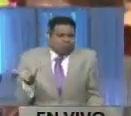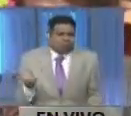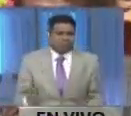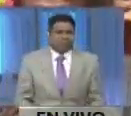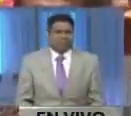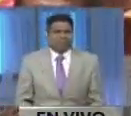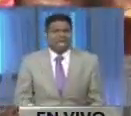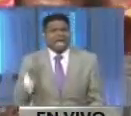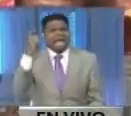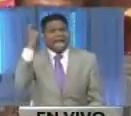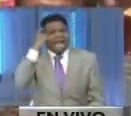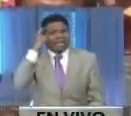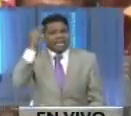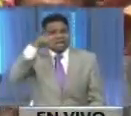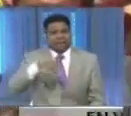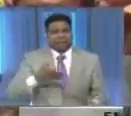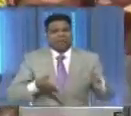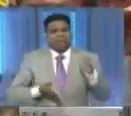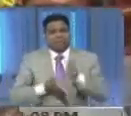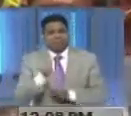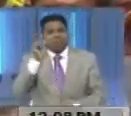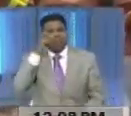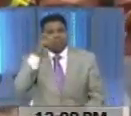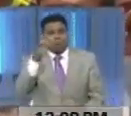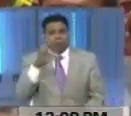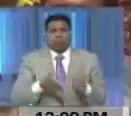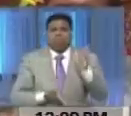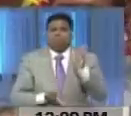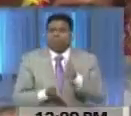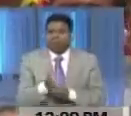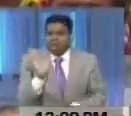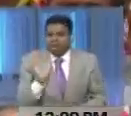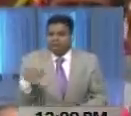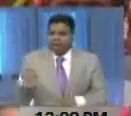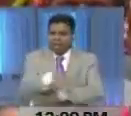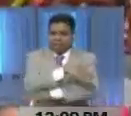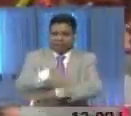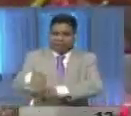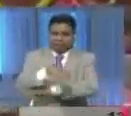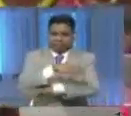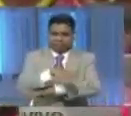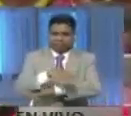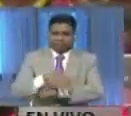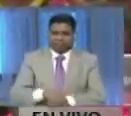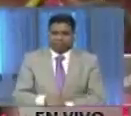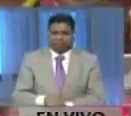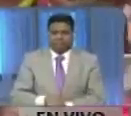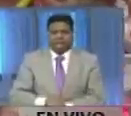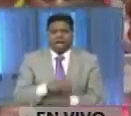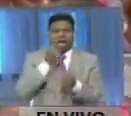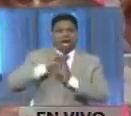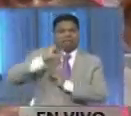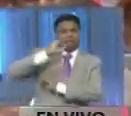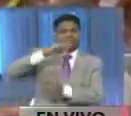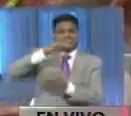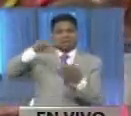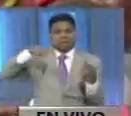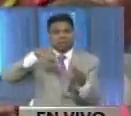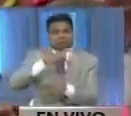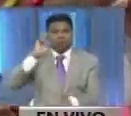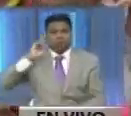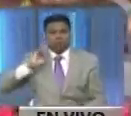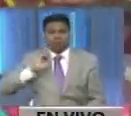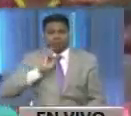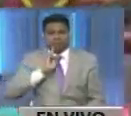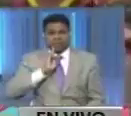El día que este pueblo salga a la calle a defender la revolución bolivariana,